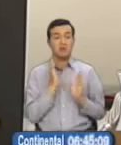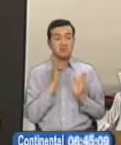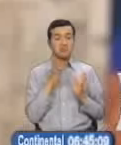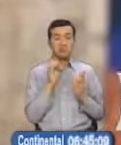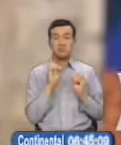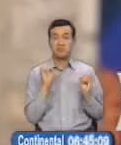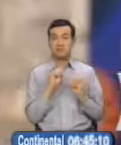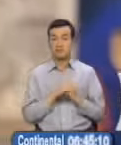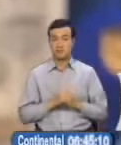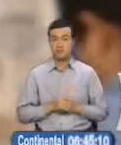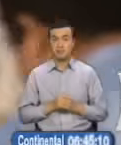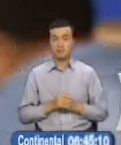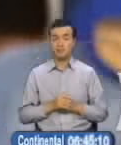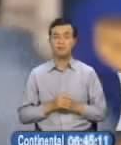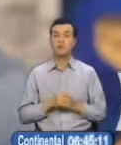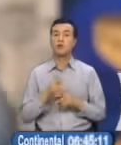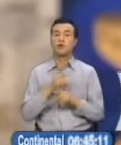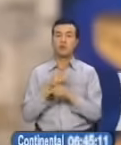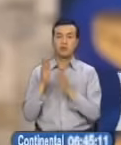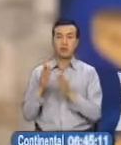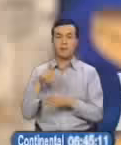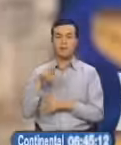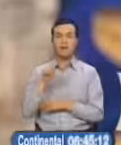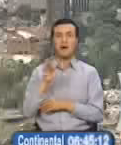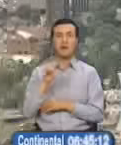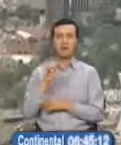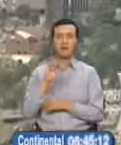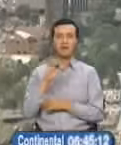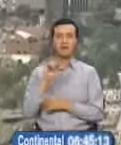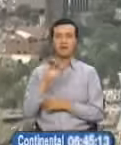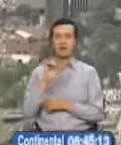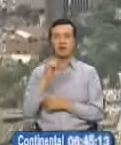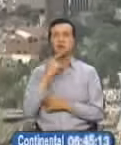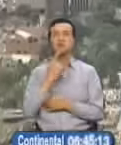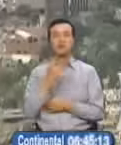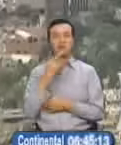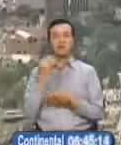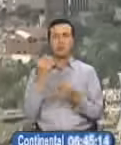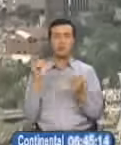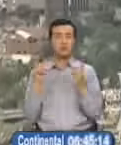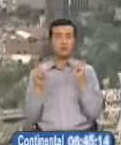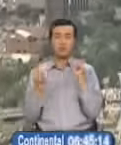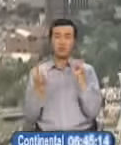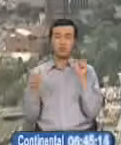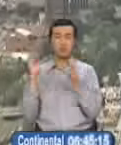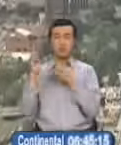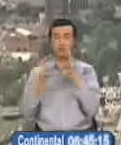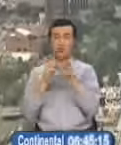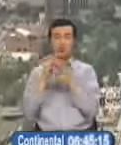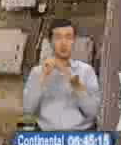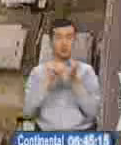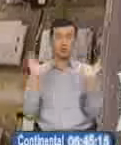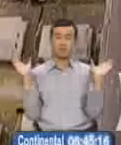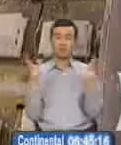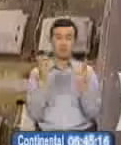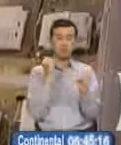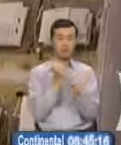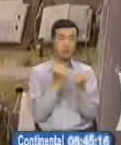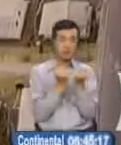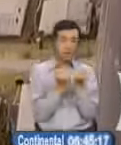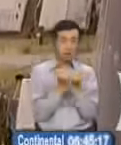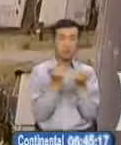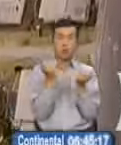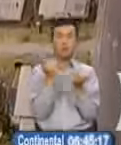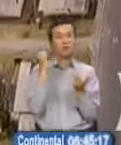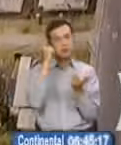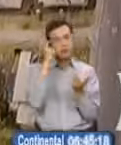demonizados. Por su parte, el también concejal capitalino Patricio Uvidia asegura que la sobrepoblación que existe a nivel mundial debe llevar a la humanidad a plantearse